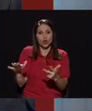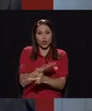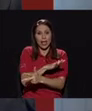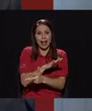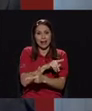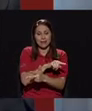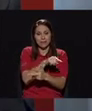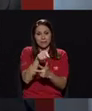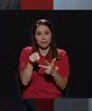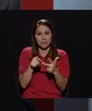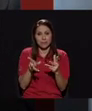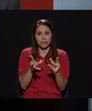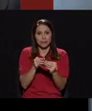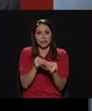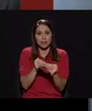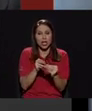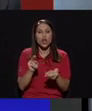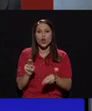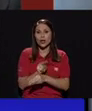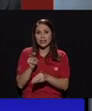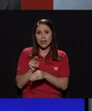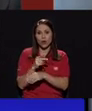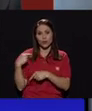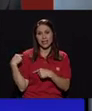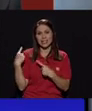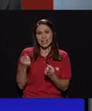se ha utilizado es, por ejemplo,